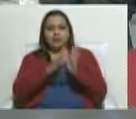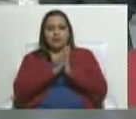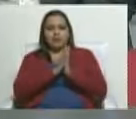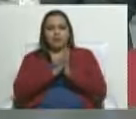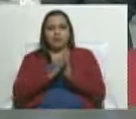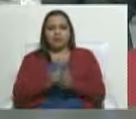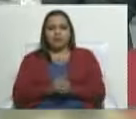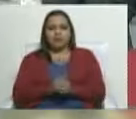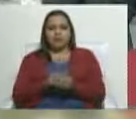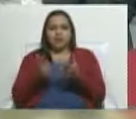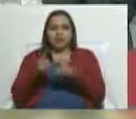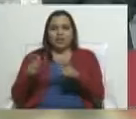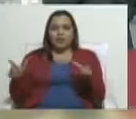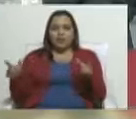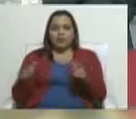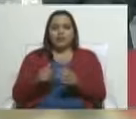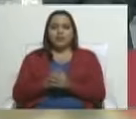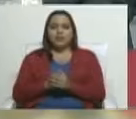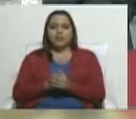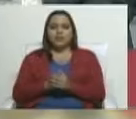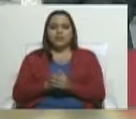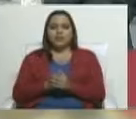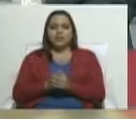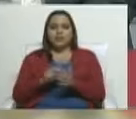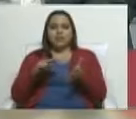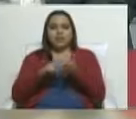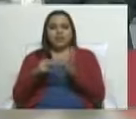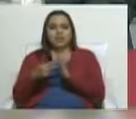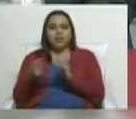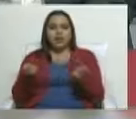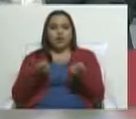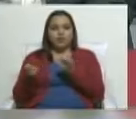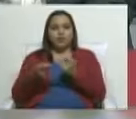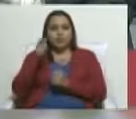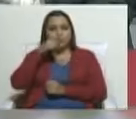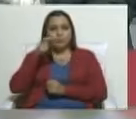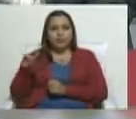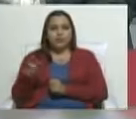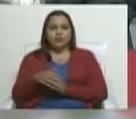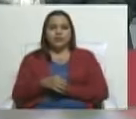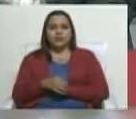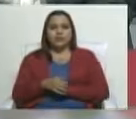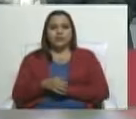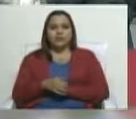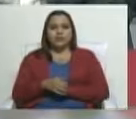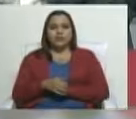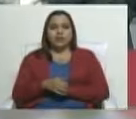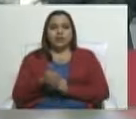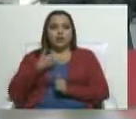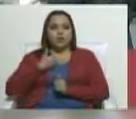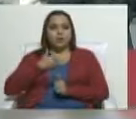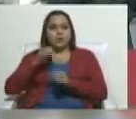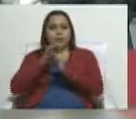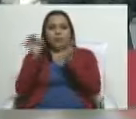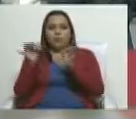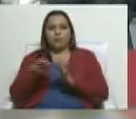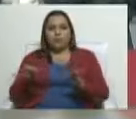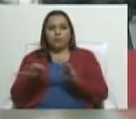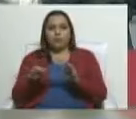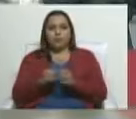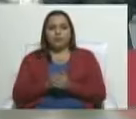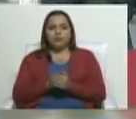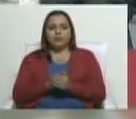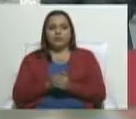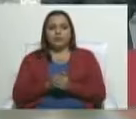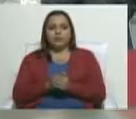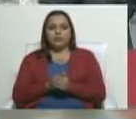En lenguaje no edulcorado, significa sencillamente control de la población. Y control de la población bajo cualquier elemento, bajo cualquier medio. Se